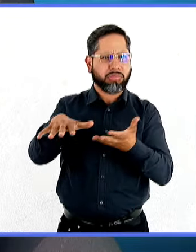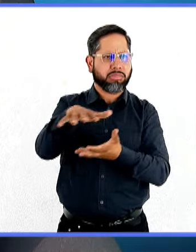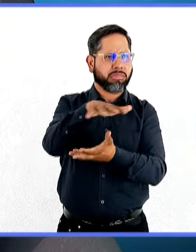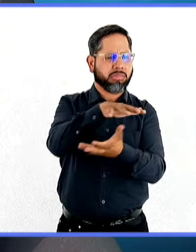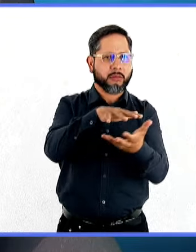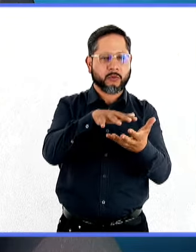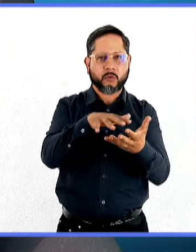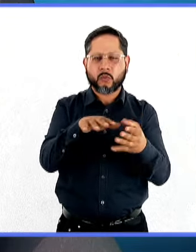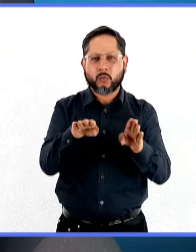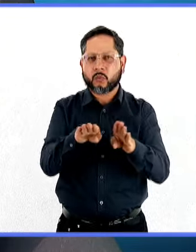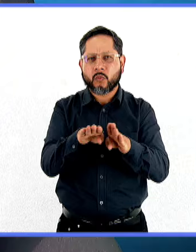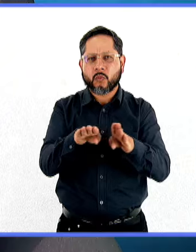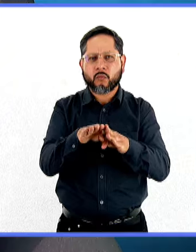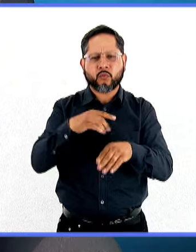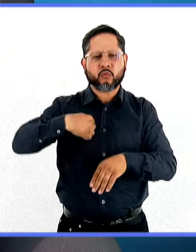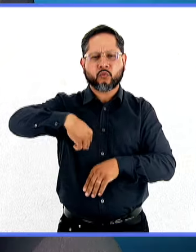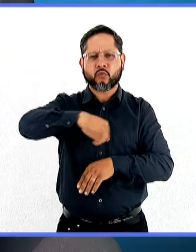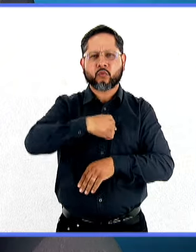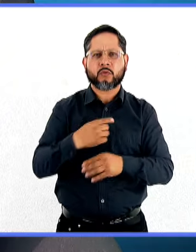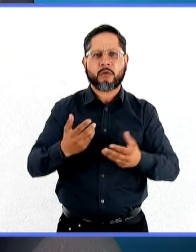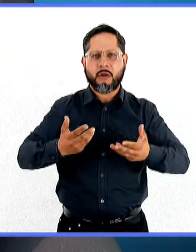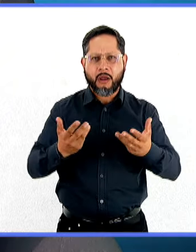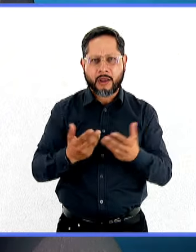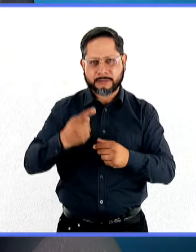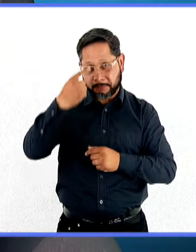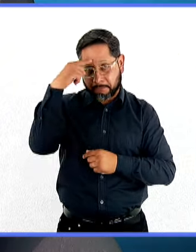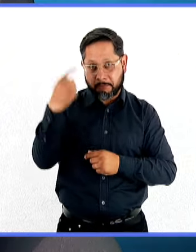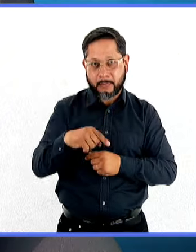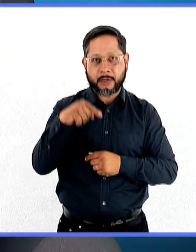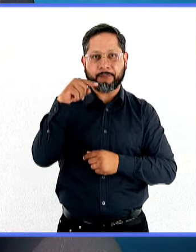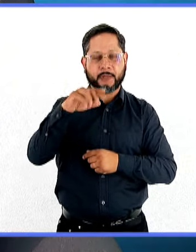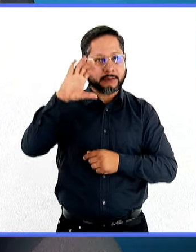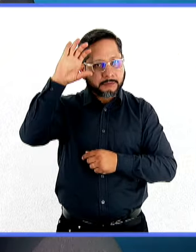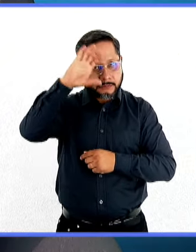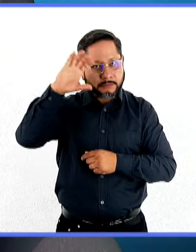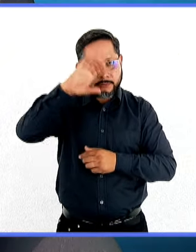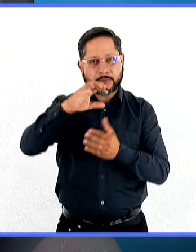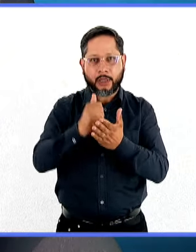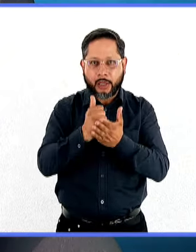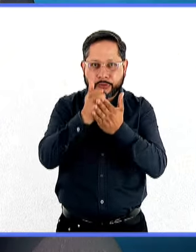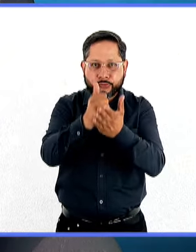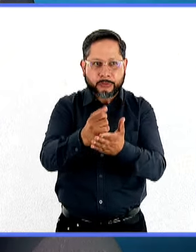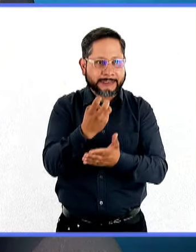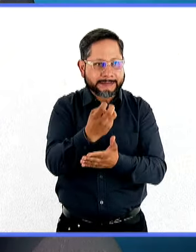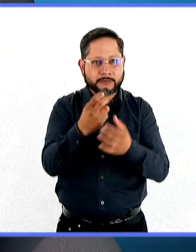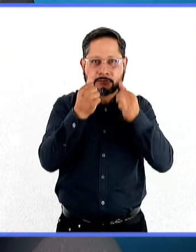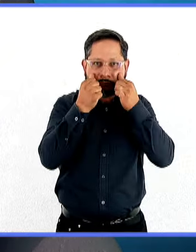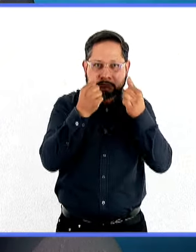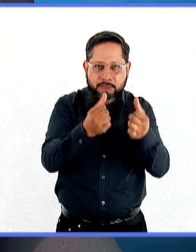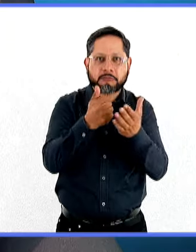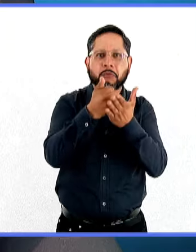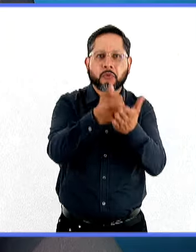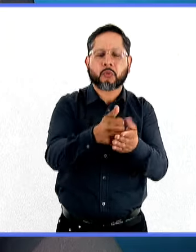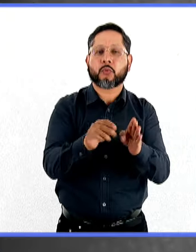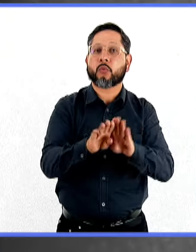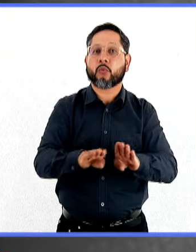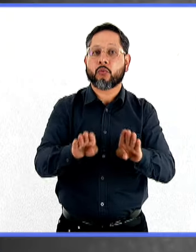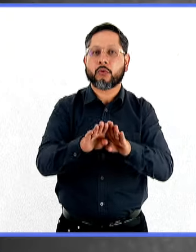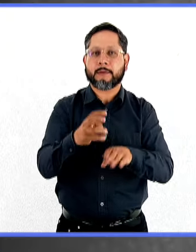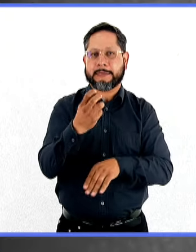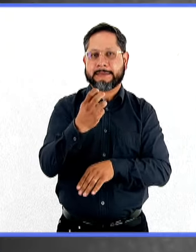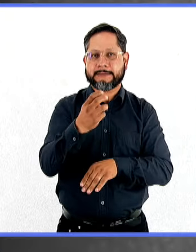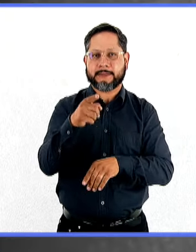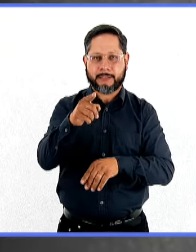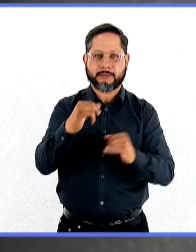Cuáles son las alternativas o algunas de las alternativas que se ofrecen desde la ciencia justamente para atender esta situación doctora y en particular